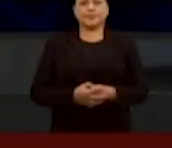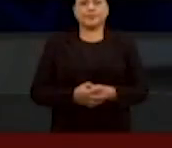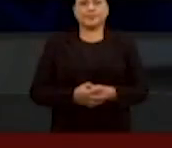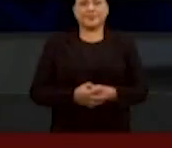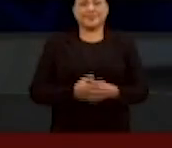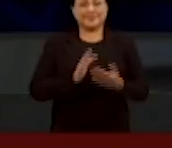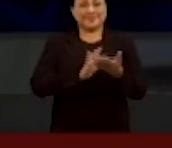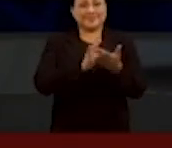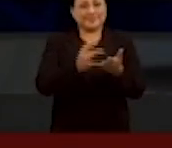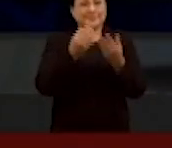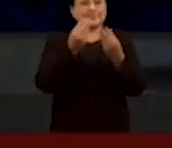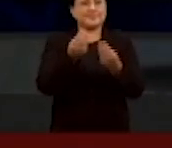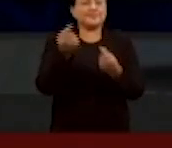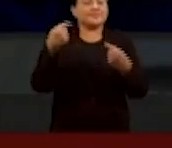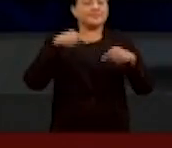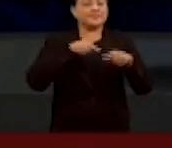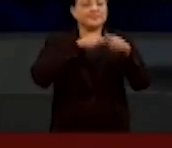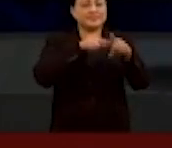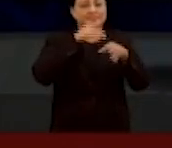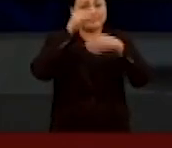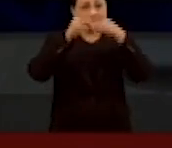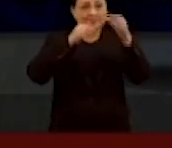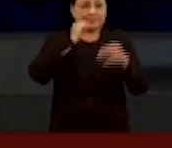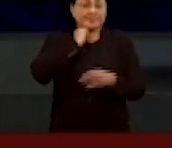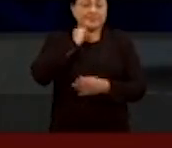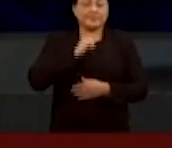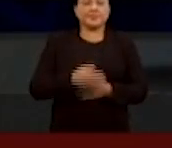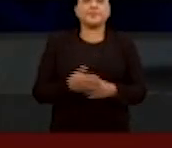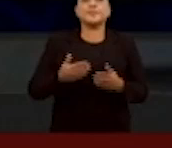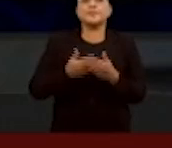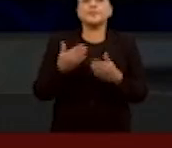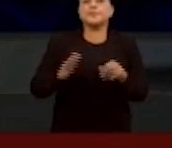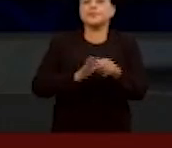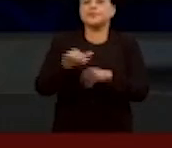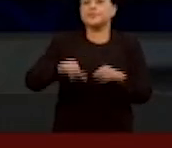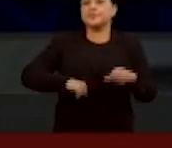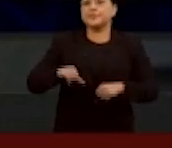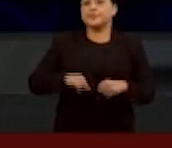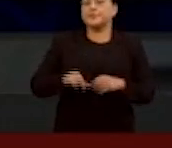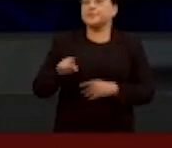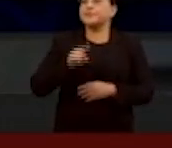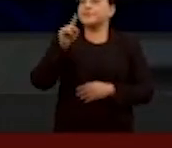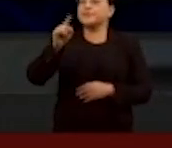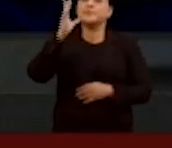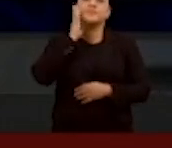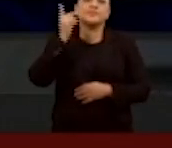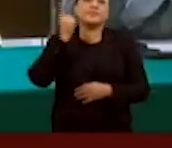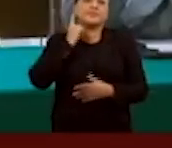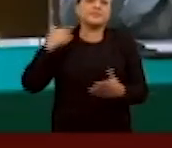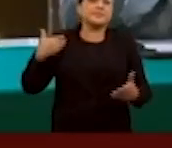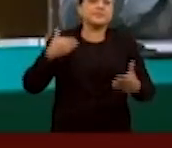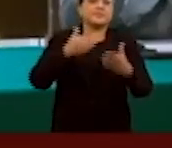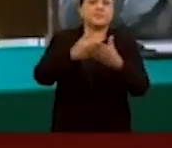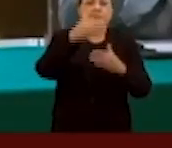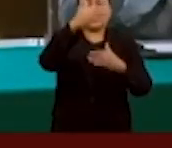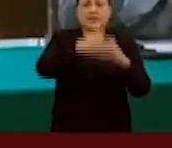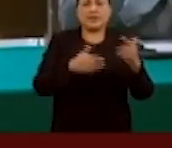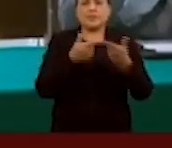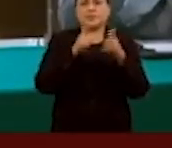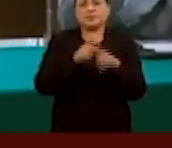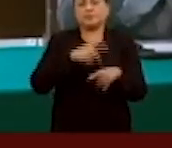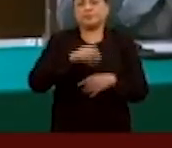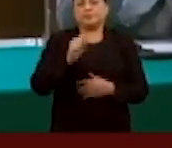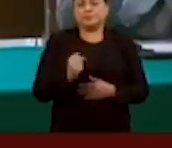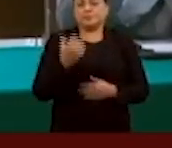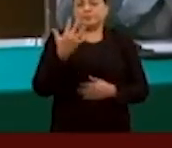Muchísimas gracias por continuar con nosotros y vámonos ahora con el trabajo de la cámara baja rumbo al cierre de la 65 legislatura la comisión